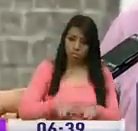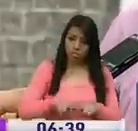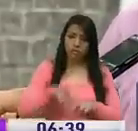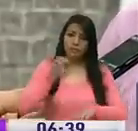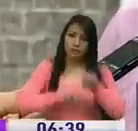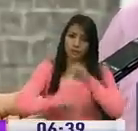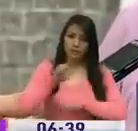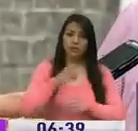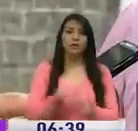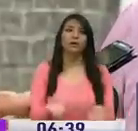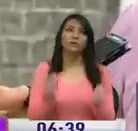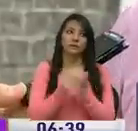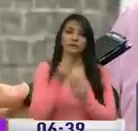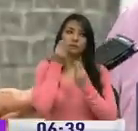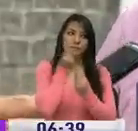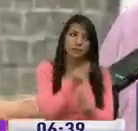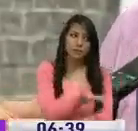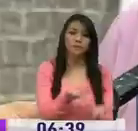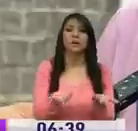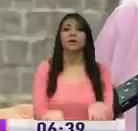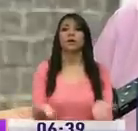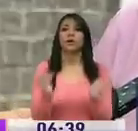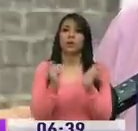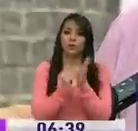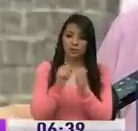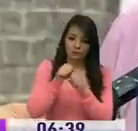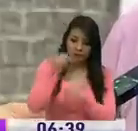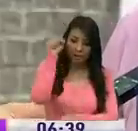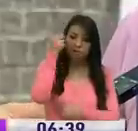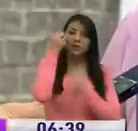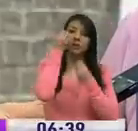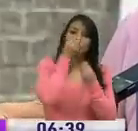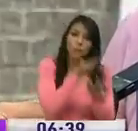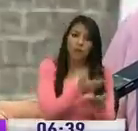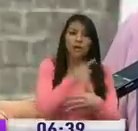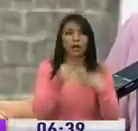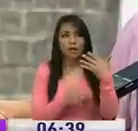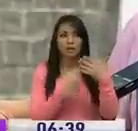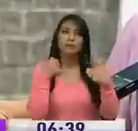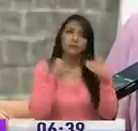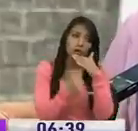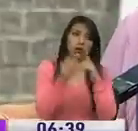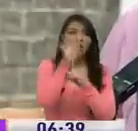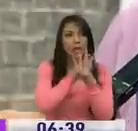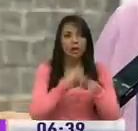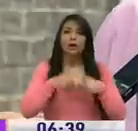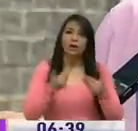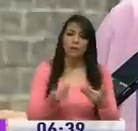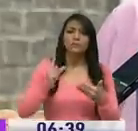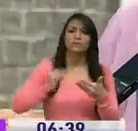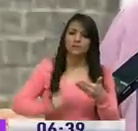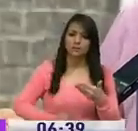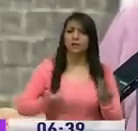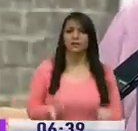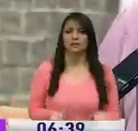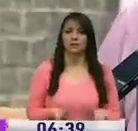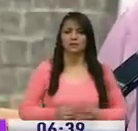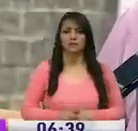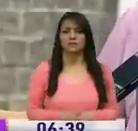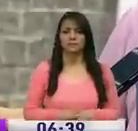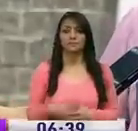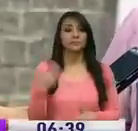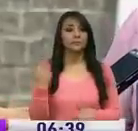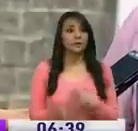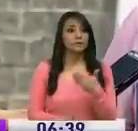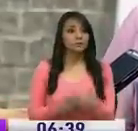tengo que volver a ser niño vol ver a a contar El Calvario que que pasé y después